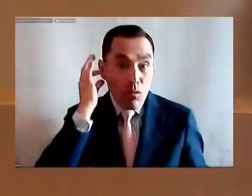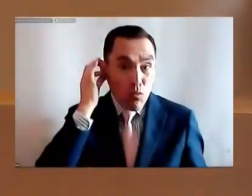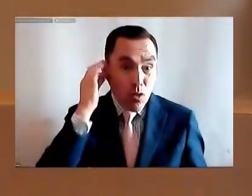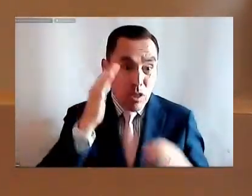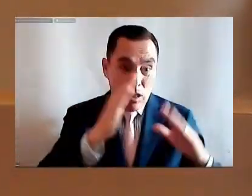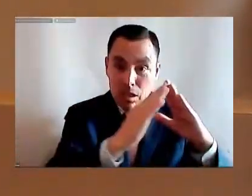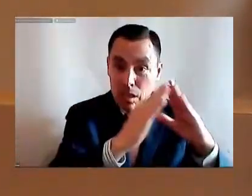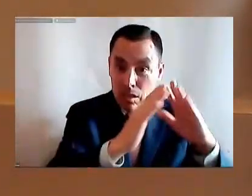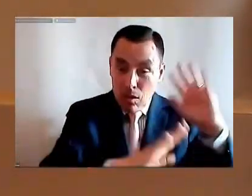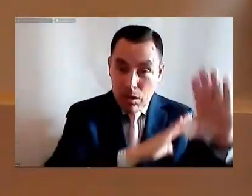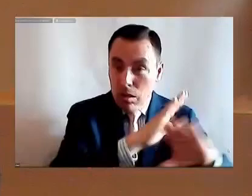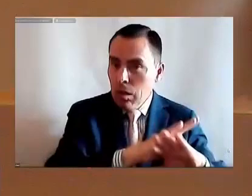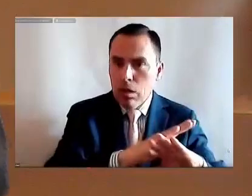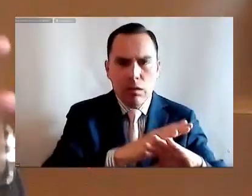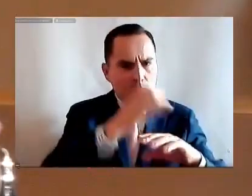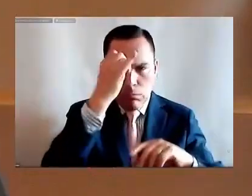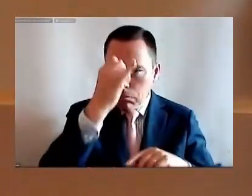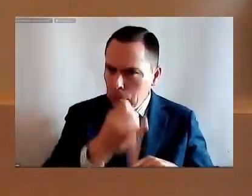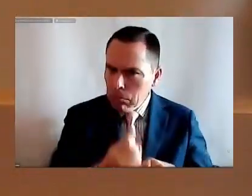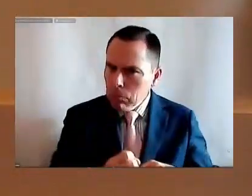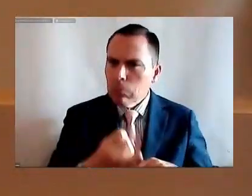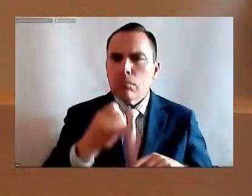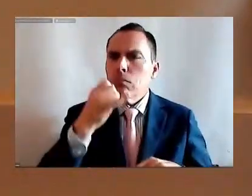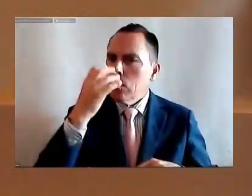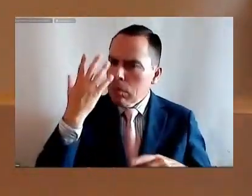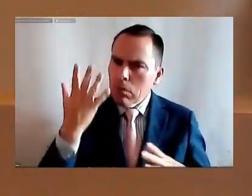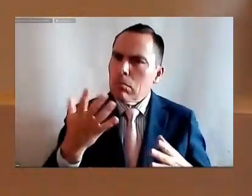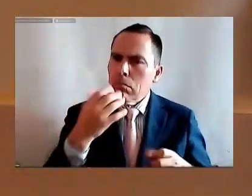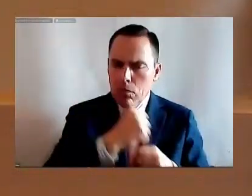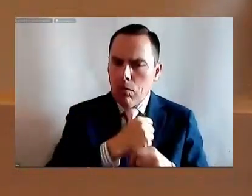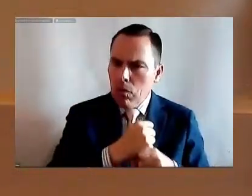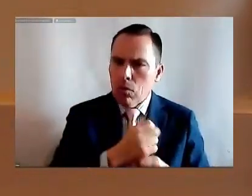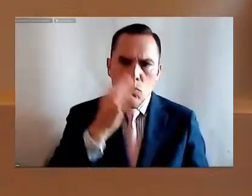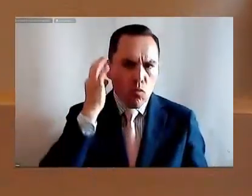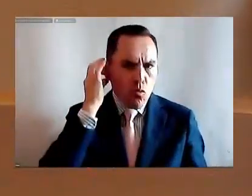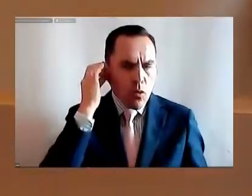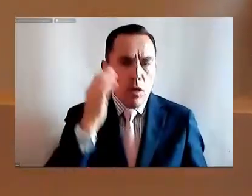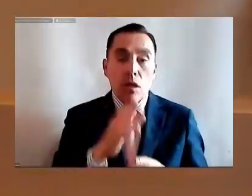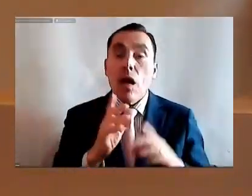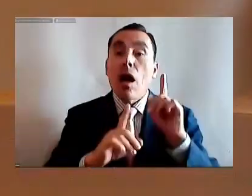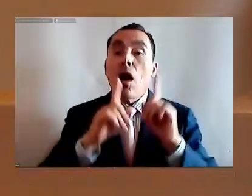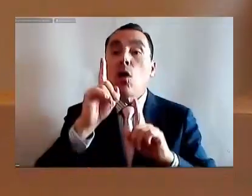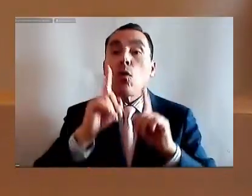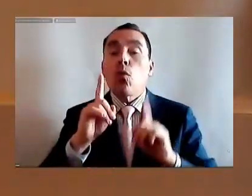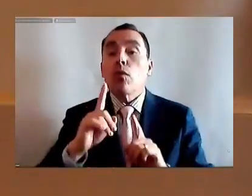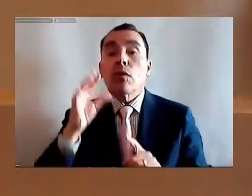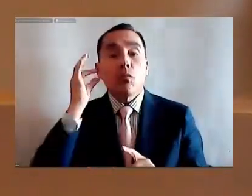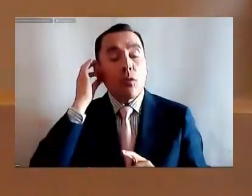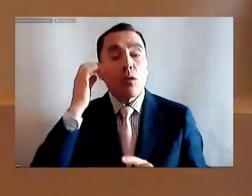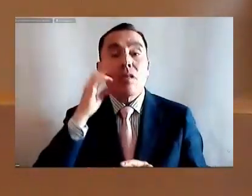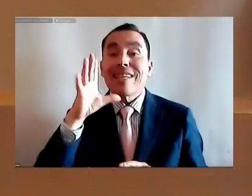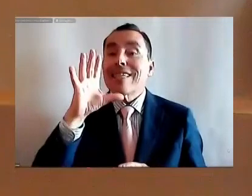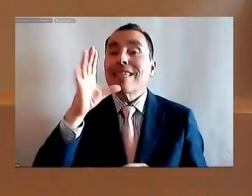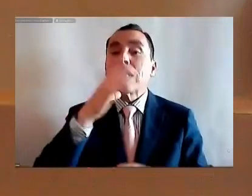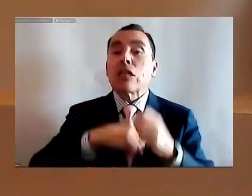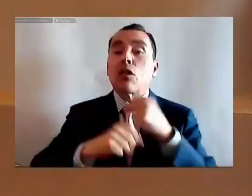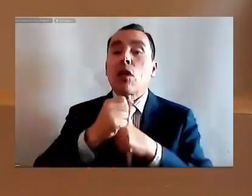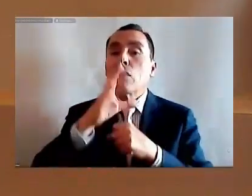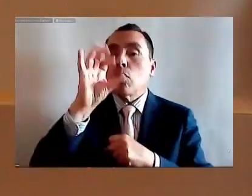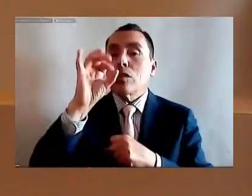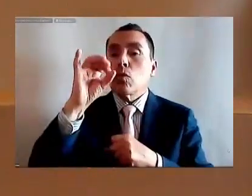trabajado siempre. Ese es uno de los mitos. Generalmente se suele decir que de la década del 50 la mujer se empieza a incorporar al mercado de